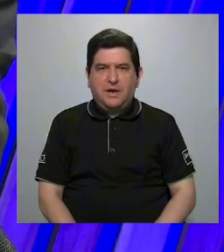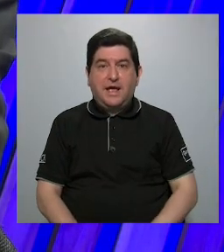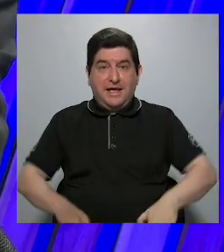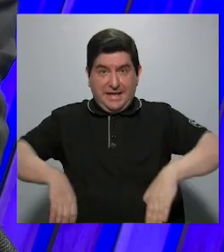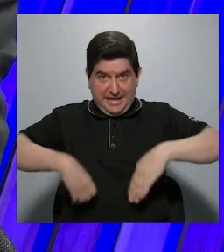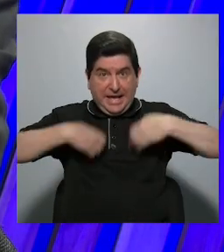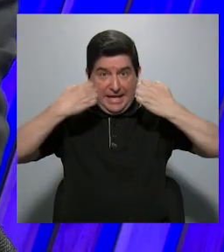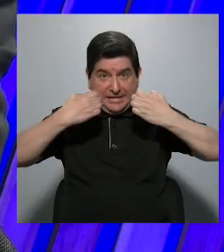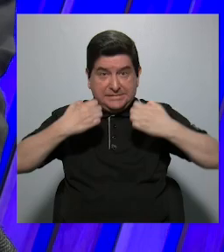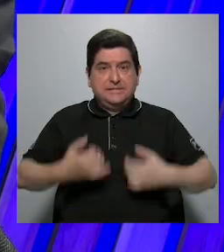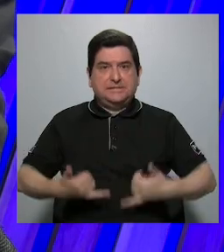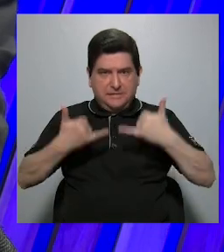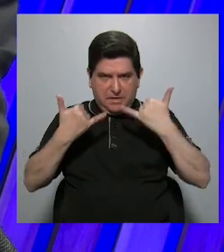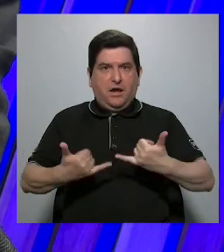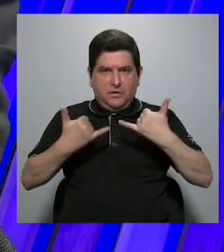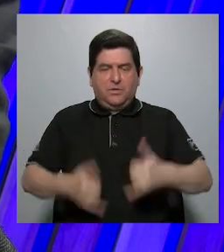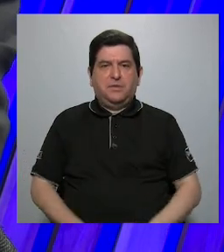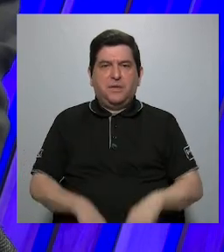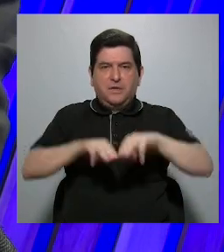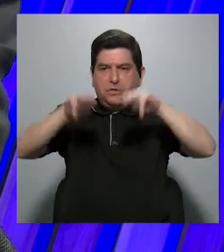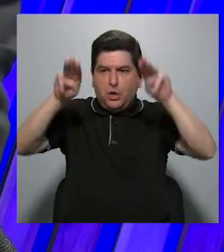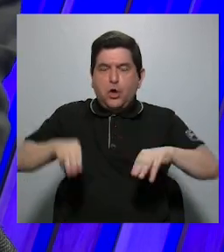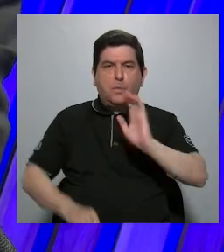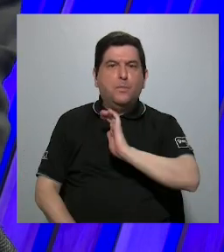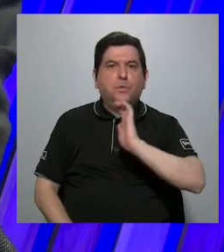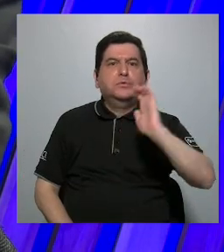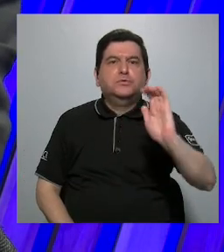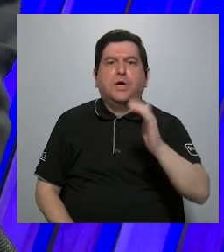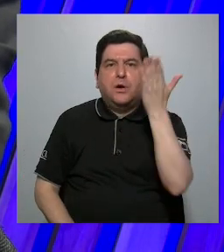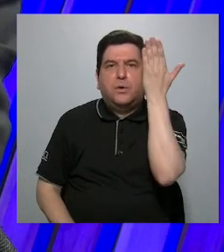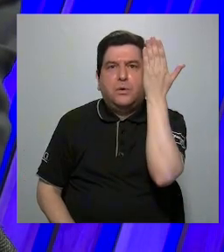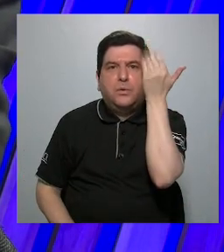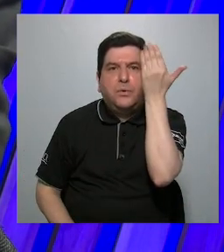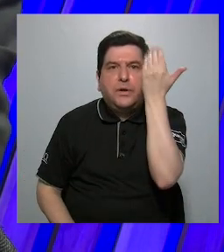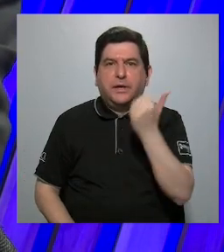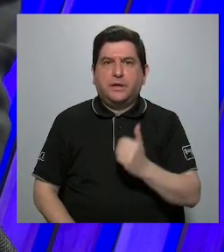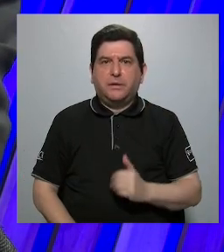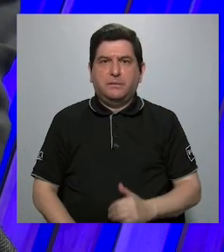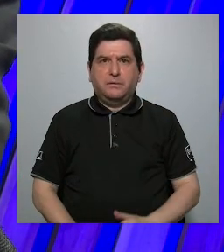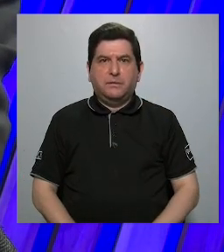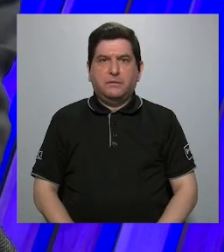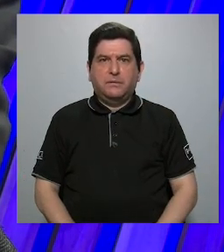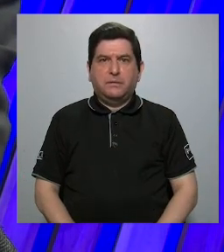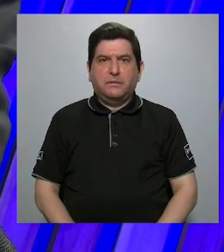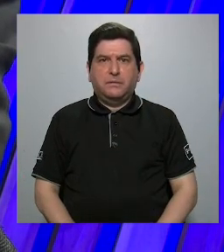cuales donde existe el Museo de los Niños es que